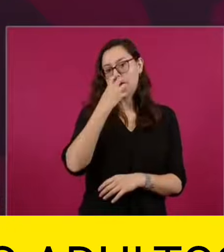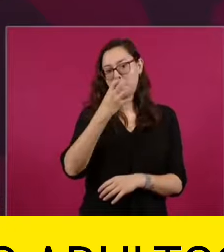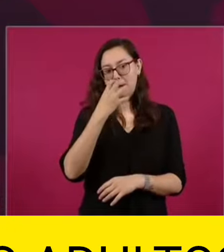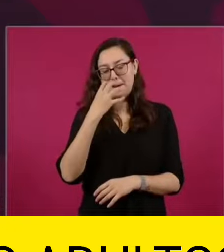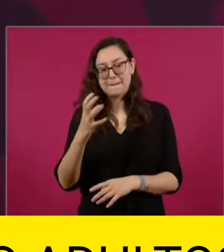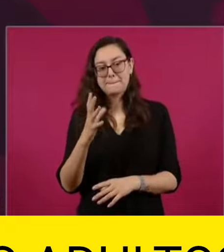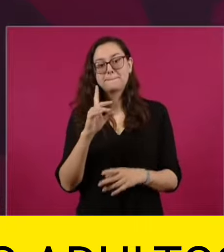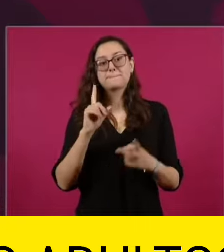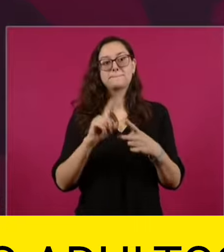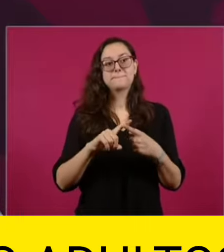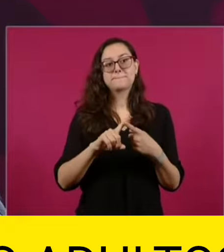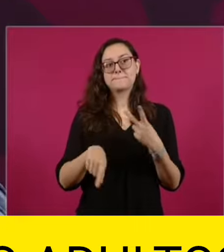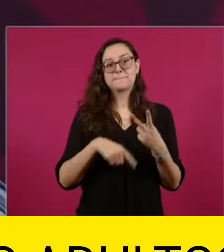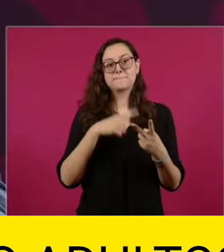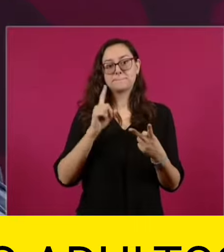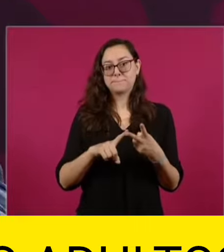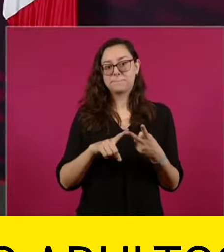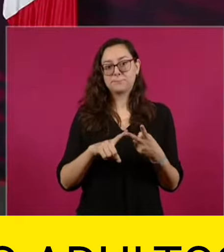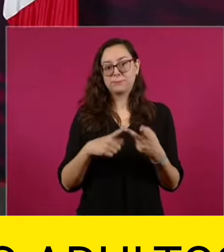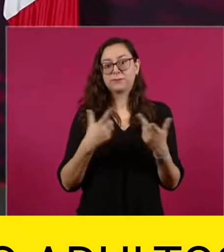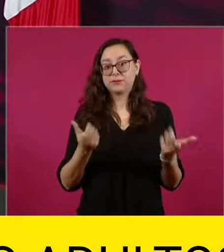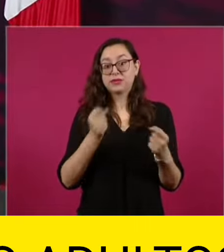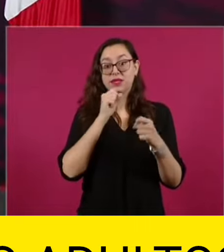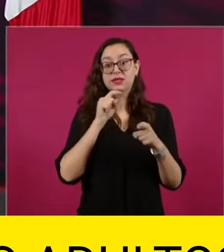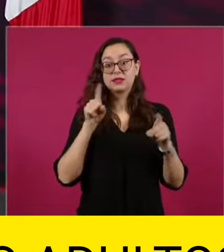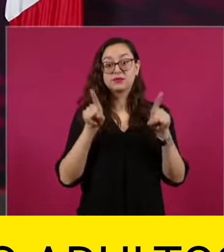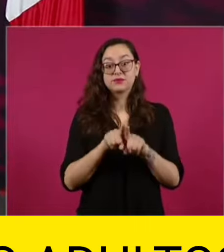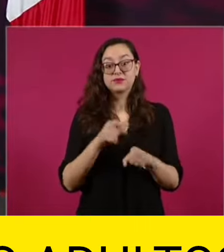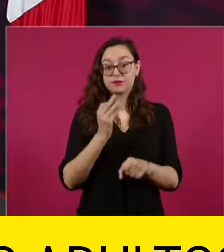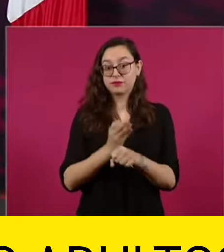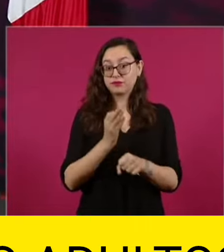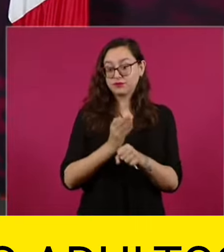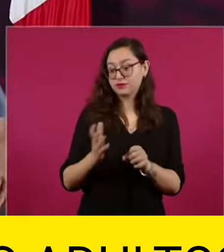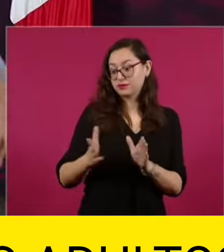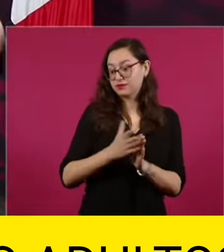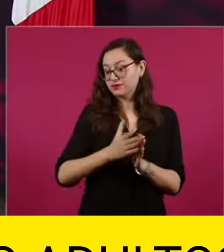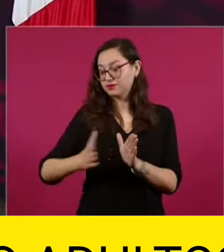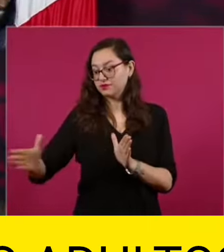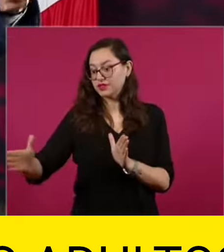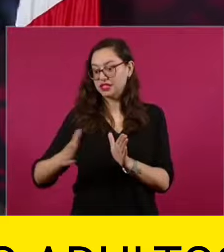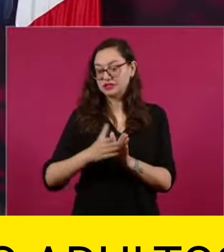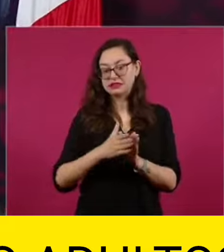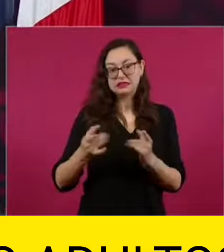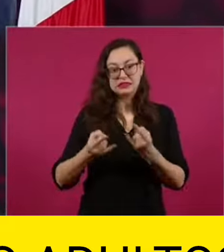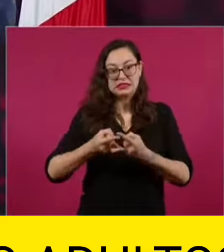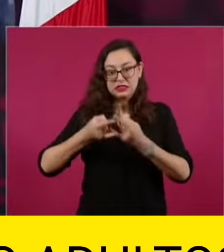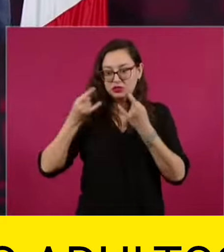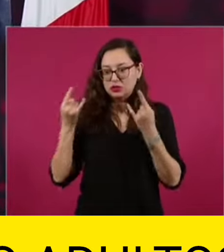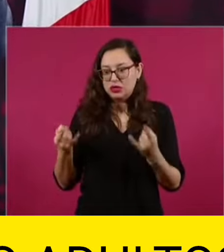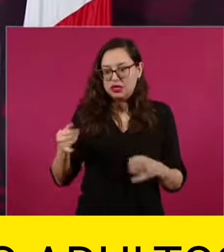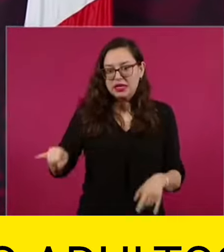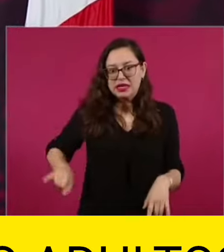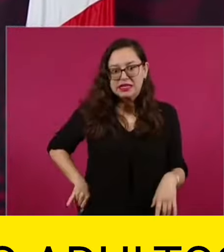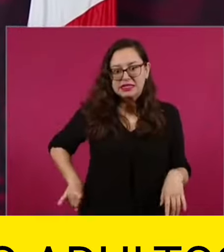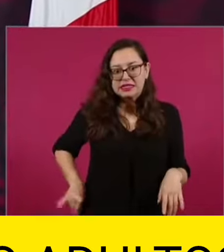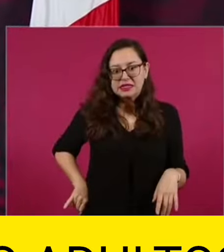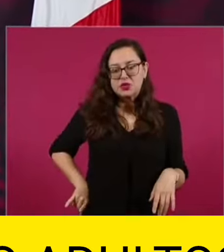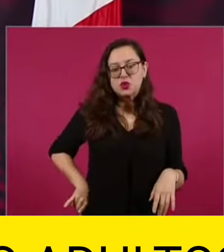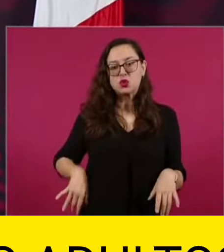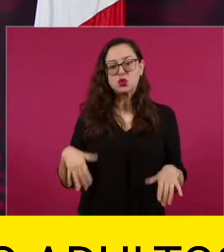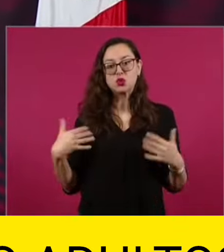excepcional en la vida pública del país. Estamos viviendo un momento histórico en donde sí